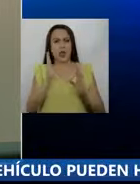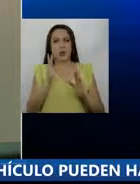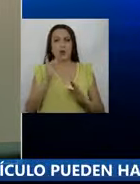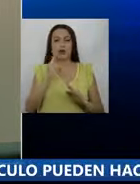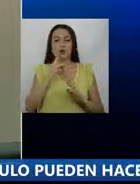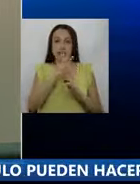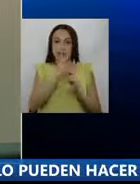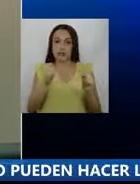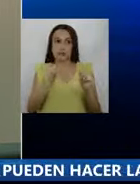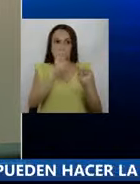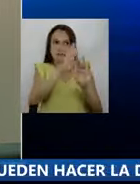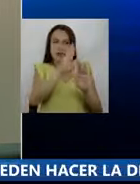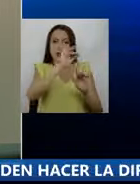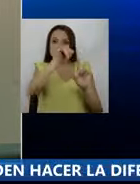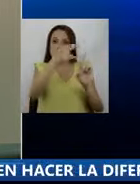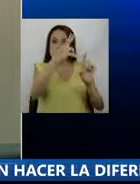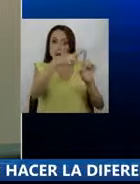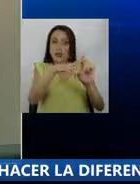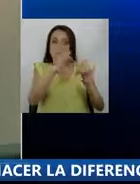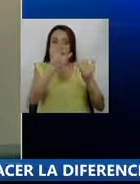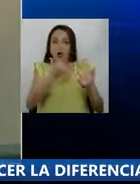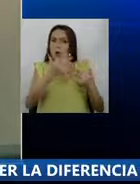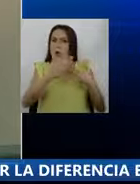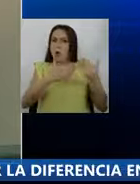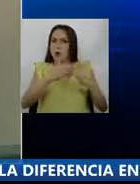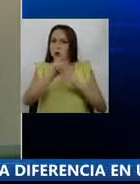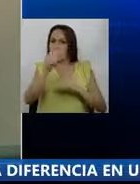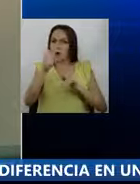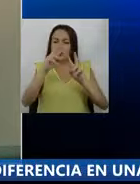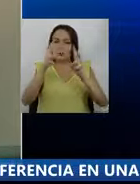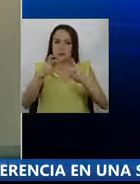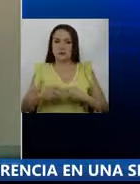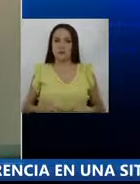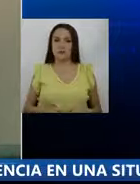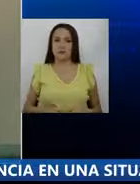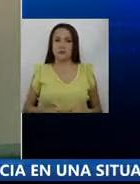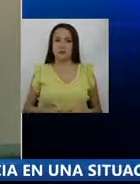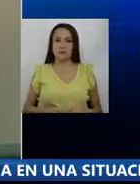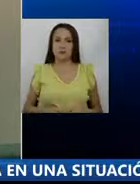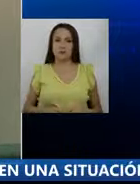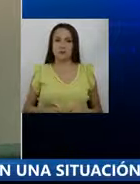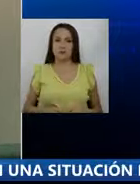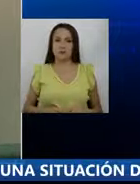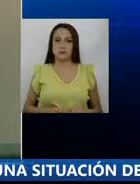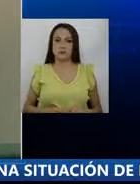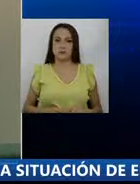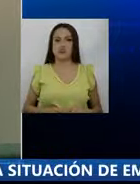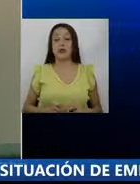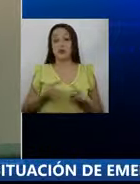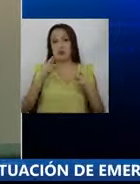resuelvan esas jurisdicciones en este o cualquier otro tema, pues en mi opinión es un tema